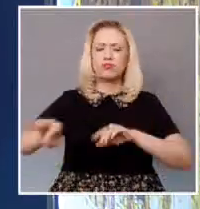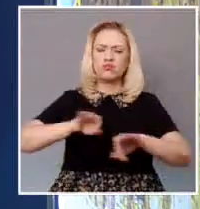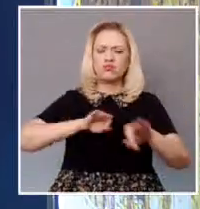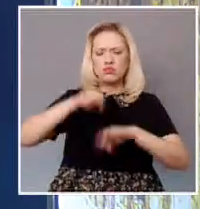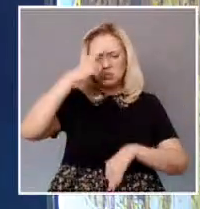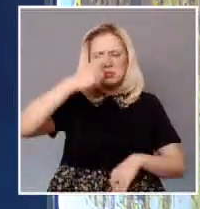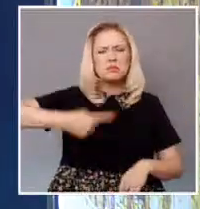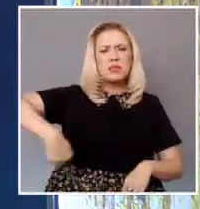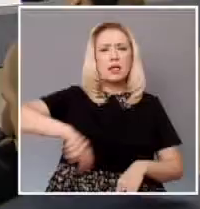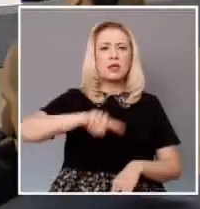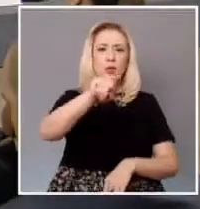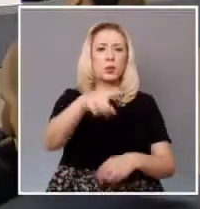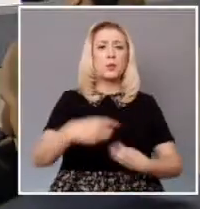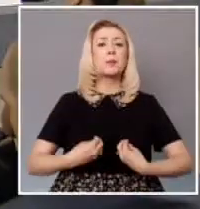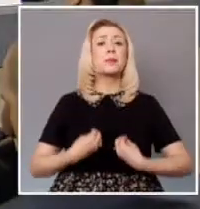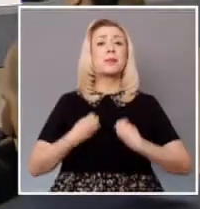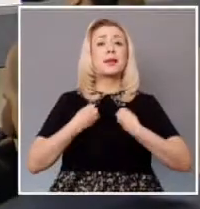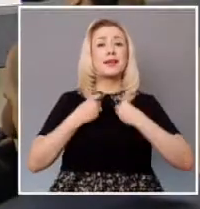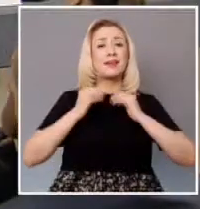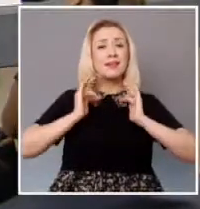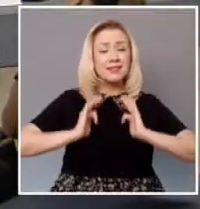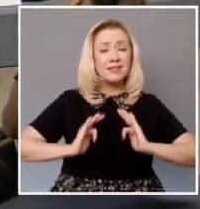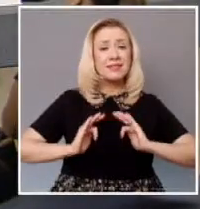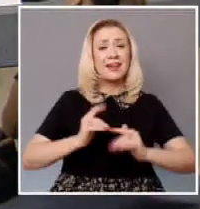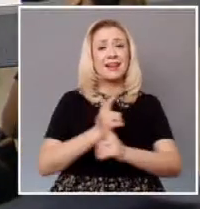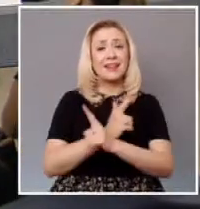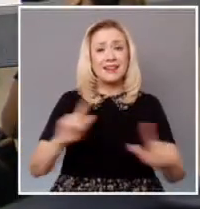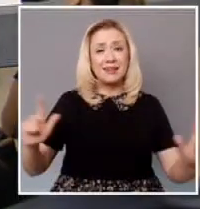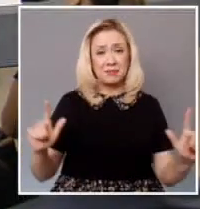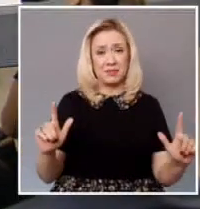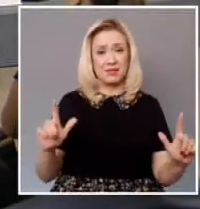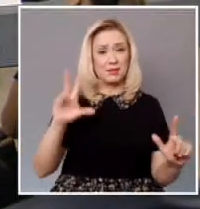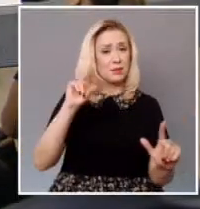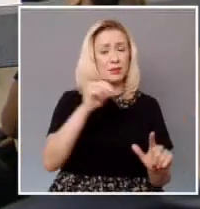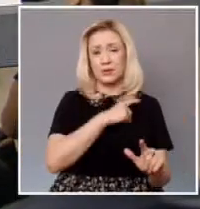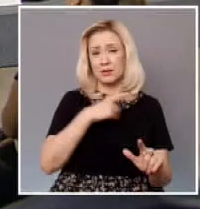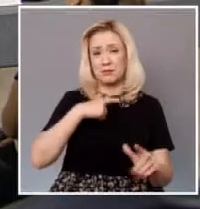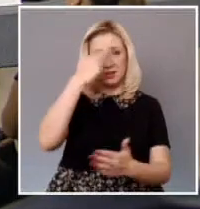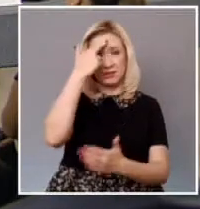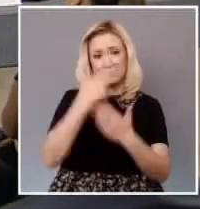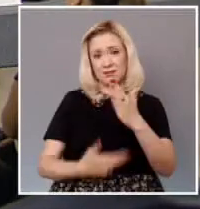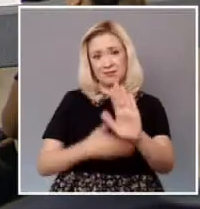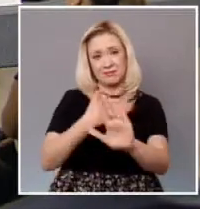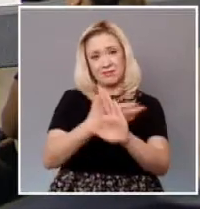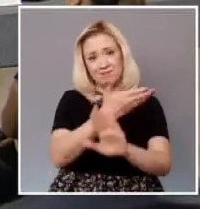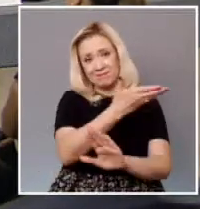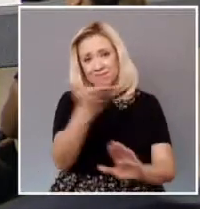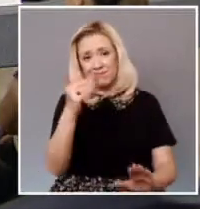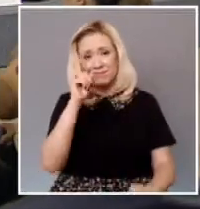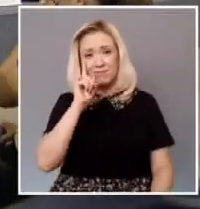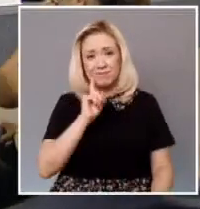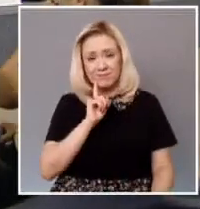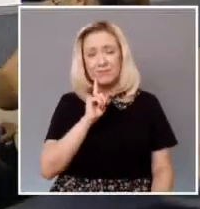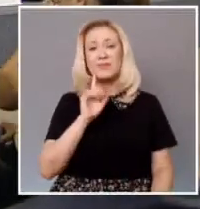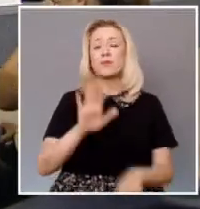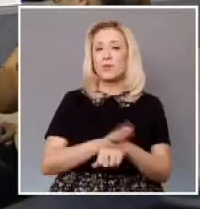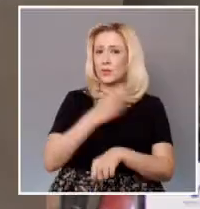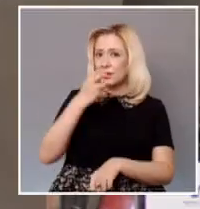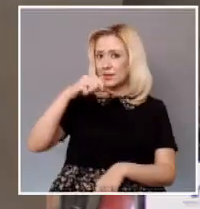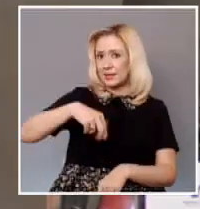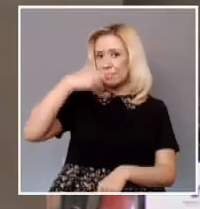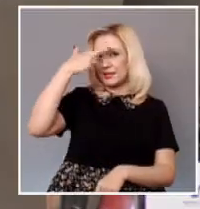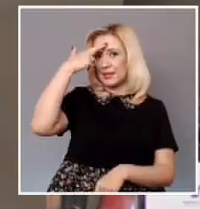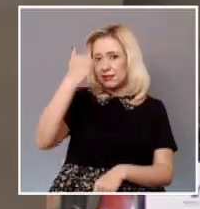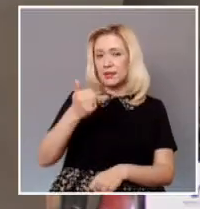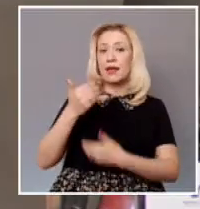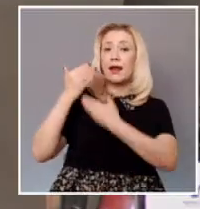violencia. La ministra presidenta de la Suprema Corte de Justicia y del Consejo de la Judicatura Federal, Norma Lucía Piña